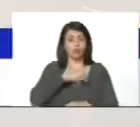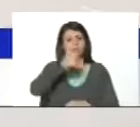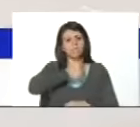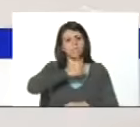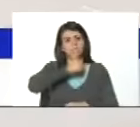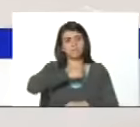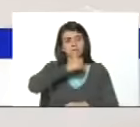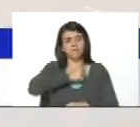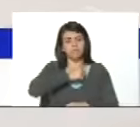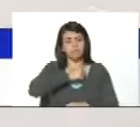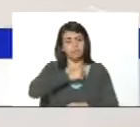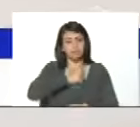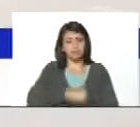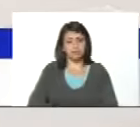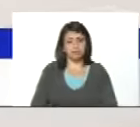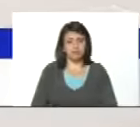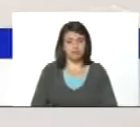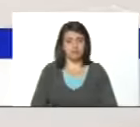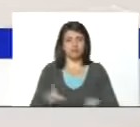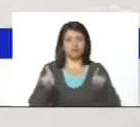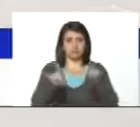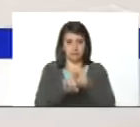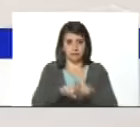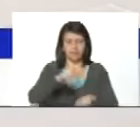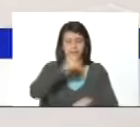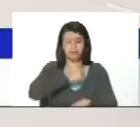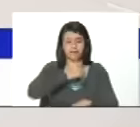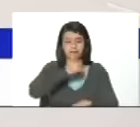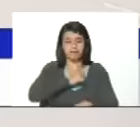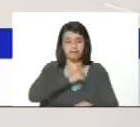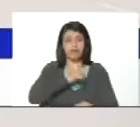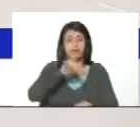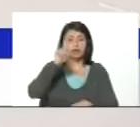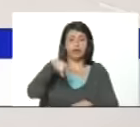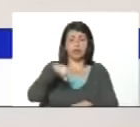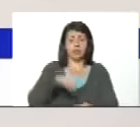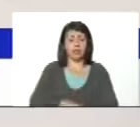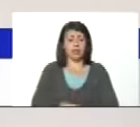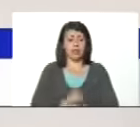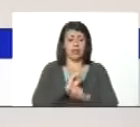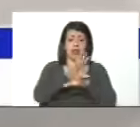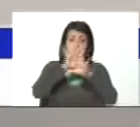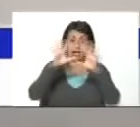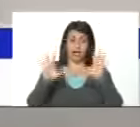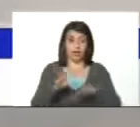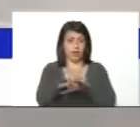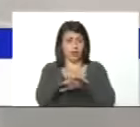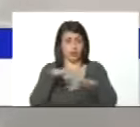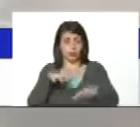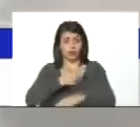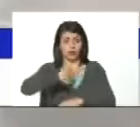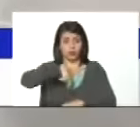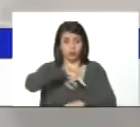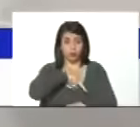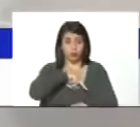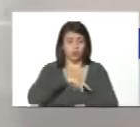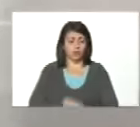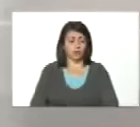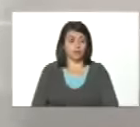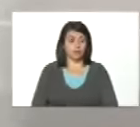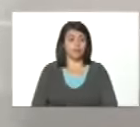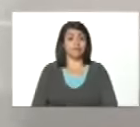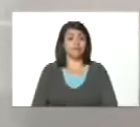resistir, como resistimos. Y también era muy claro para la gran mayoría de nosotros que